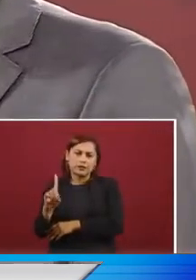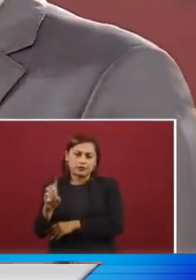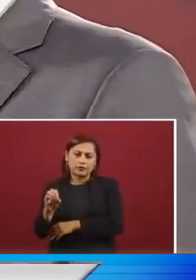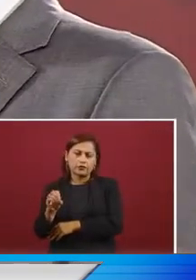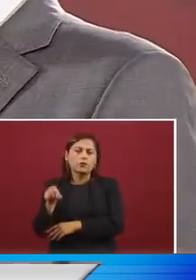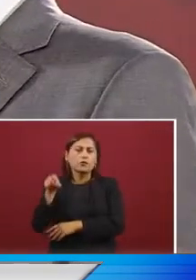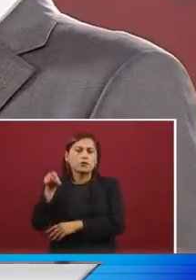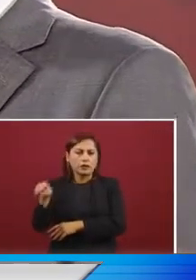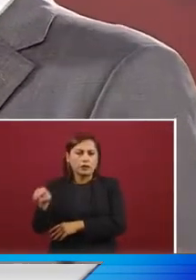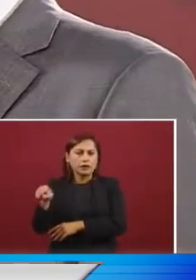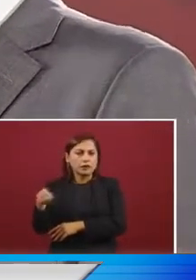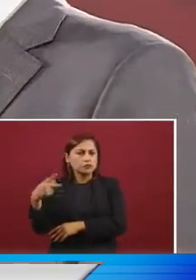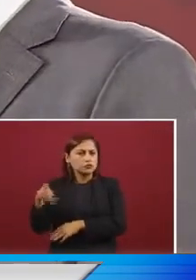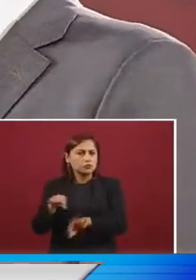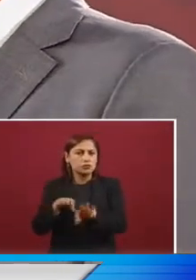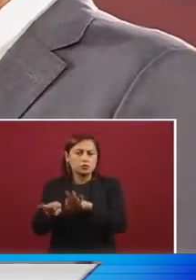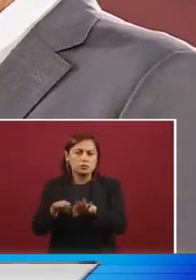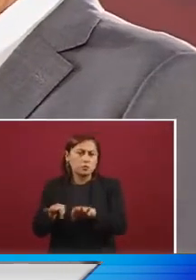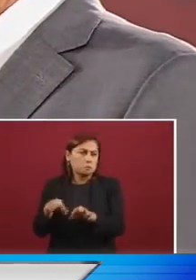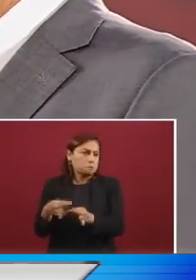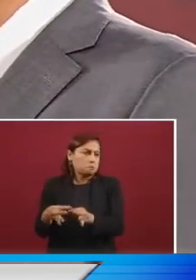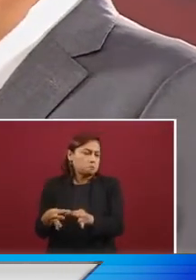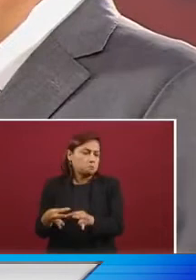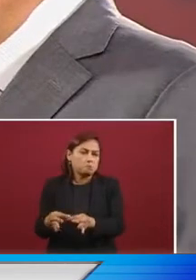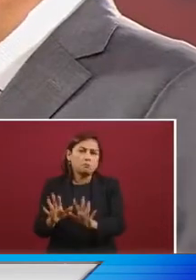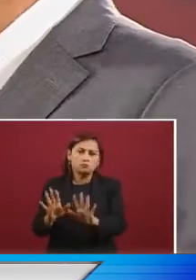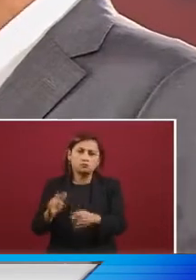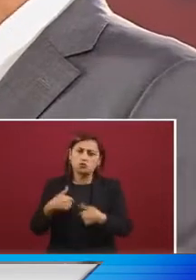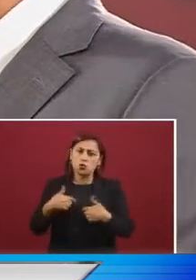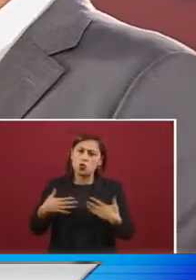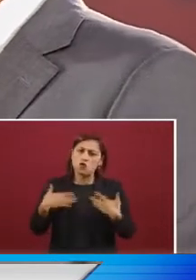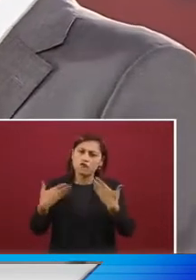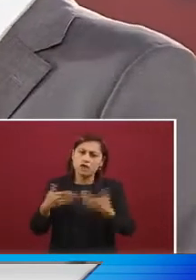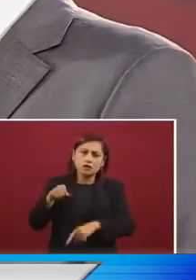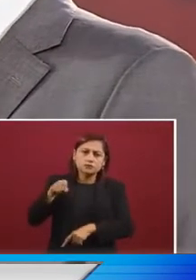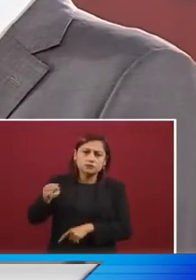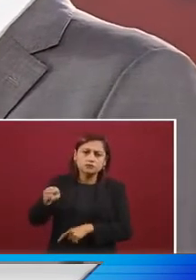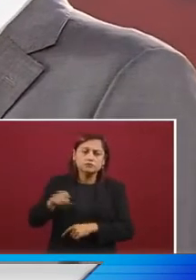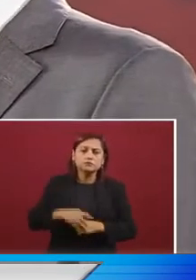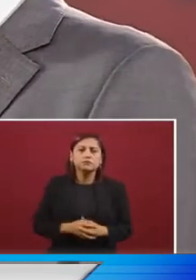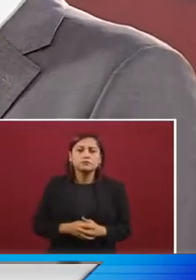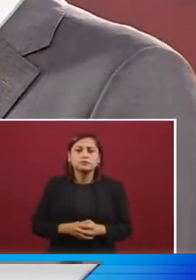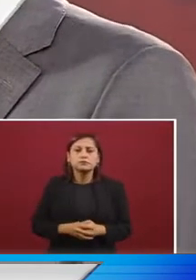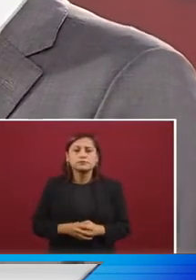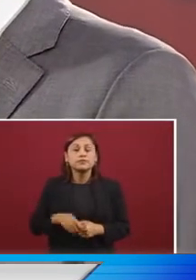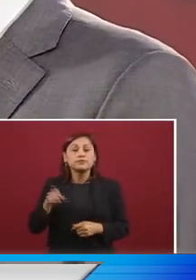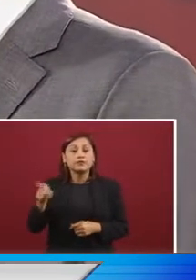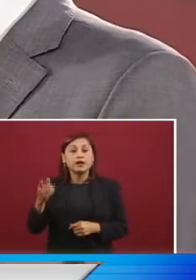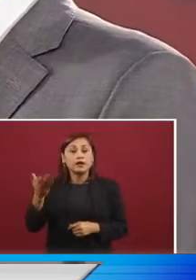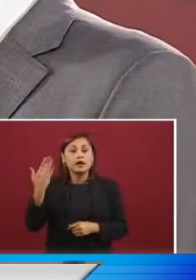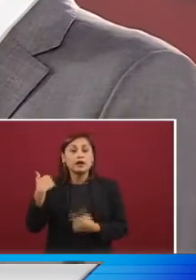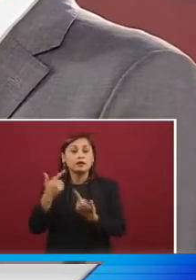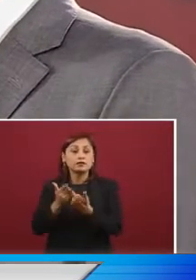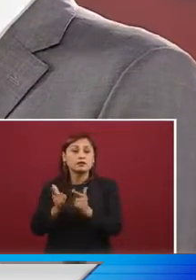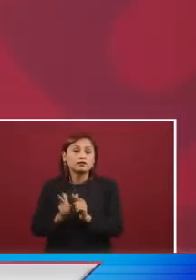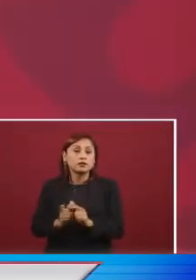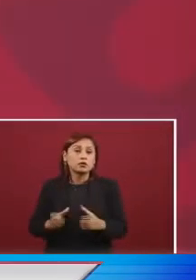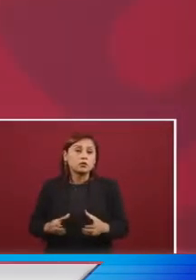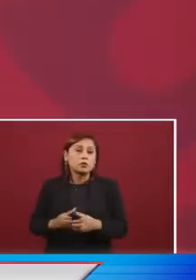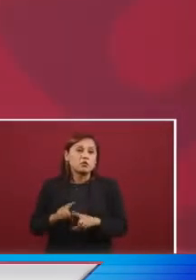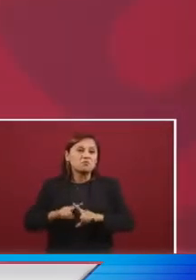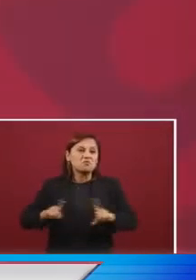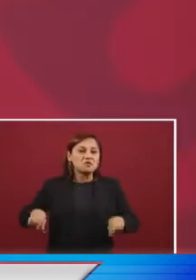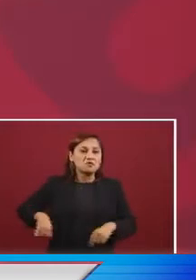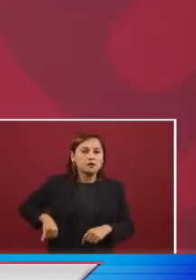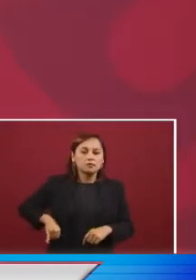cuidado del medio ambiente. Víctor Manuel Toledo no pertenece a grupos de intereses creados, por lo que le permitirá actuar en pro del medio ambiente. Analiza ya el